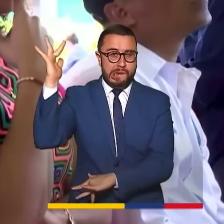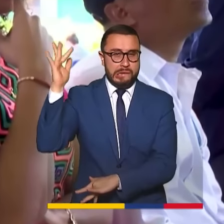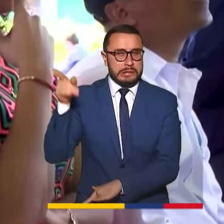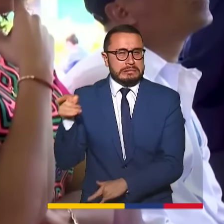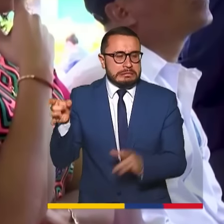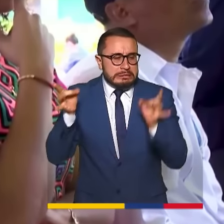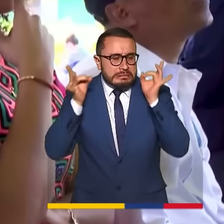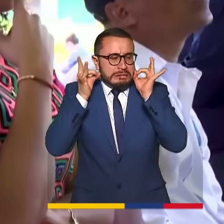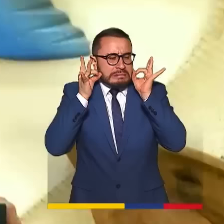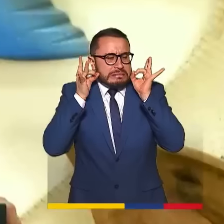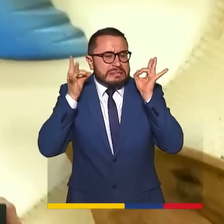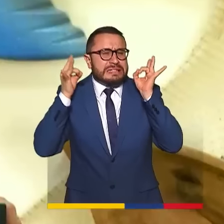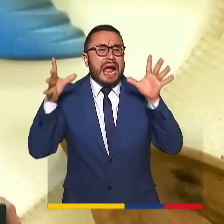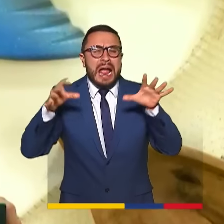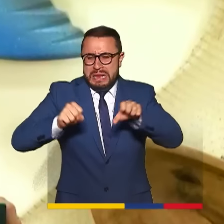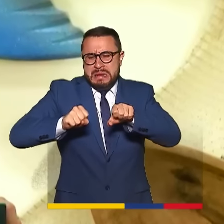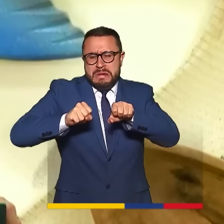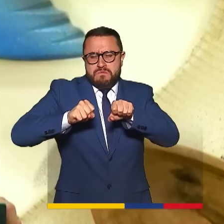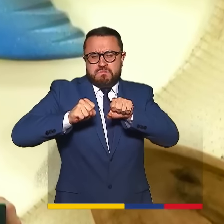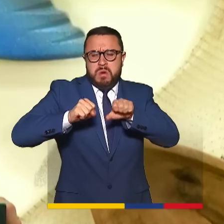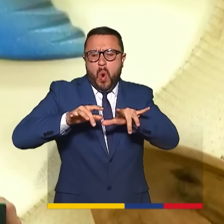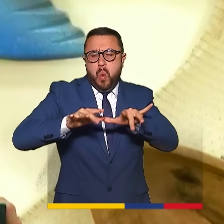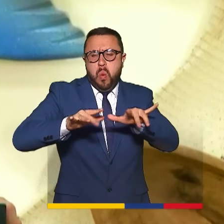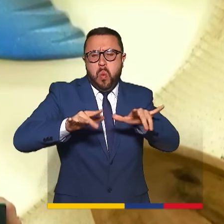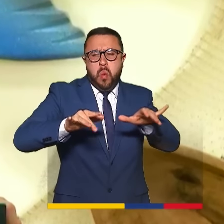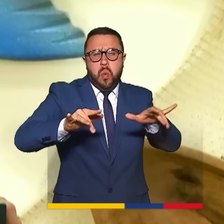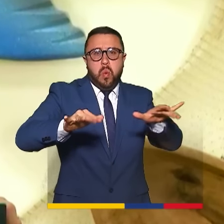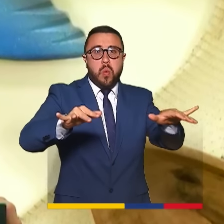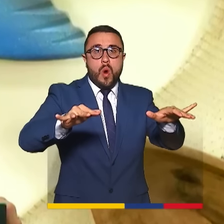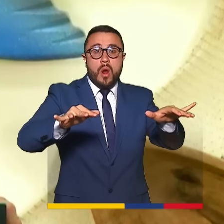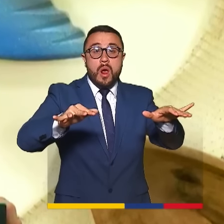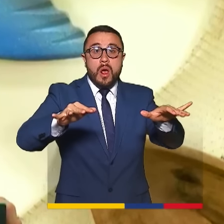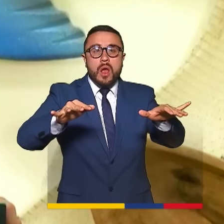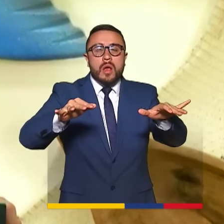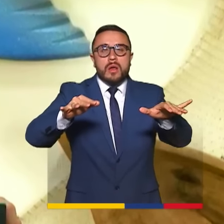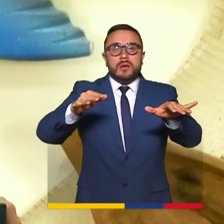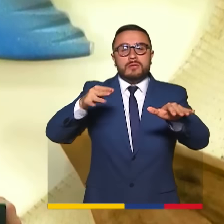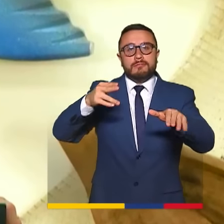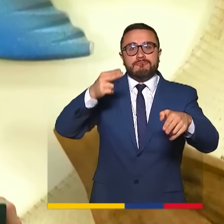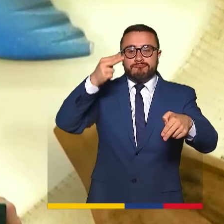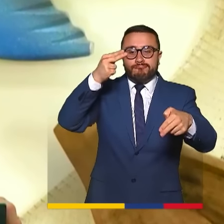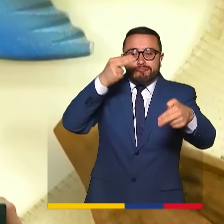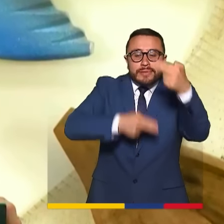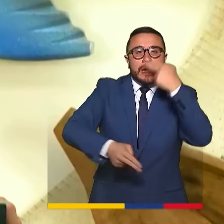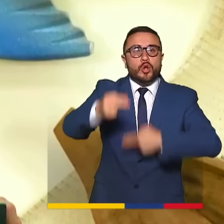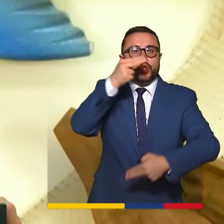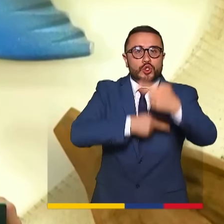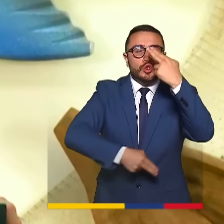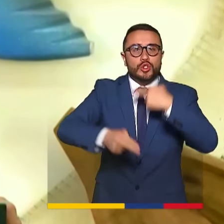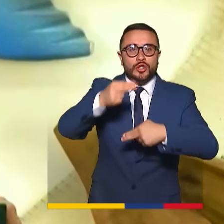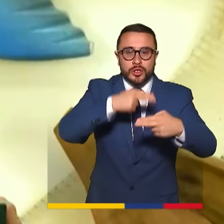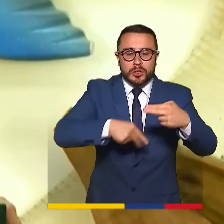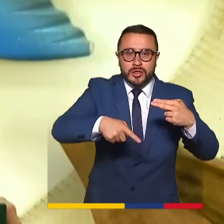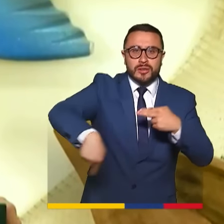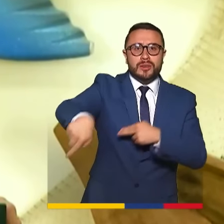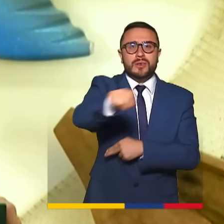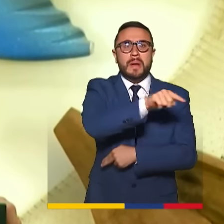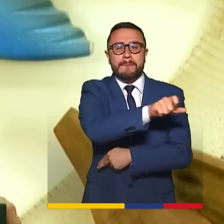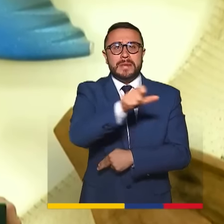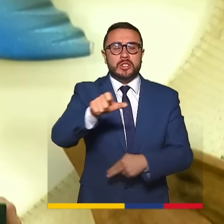todo, atacando hasta en sus hijos propios, las personas que